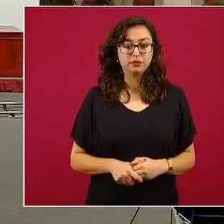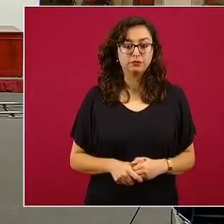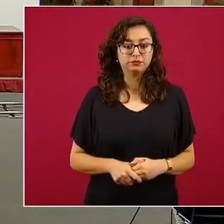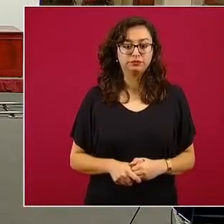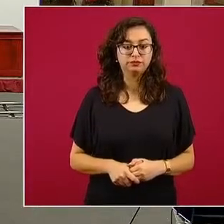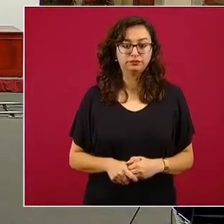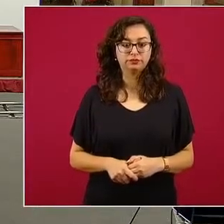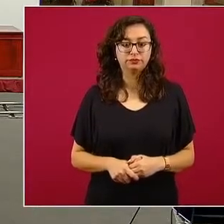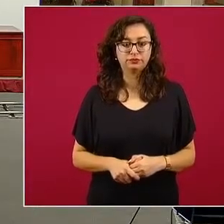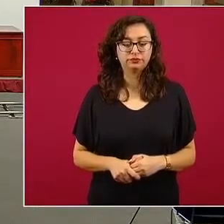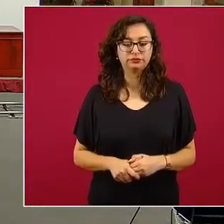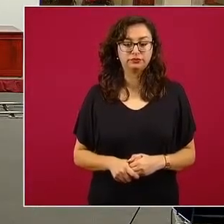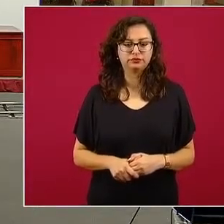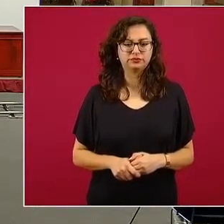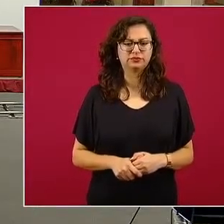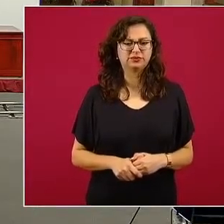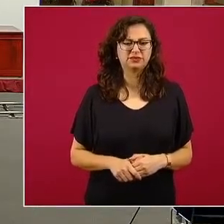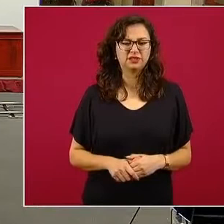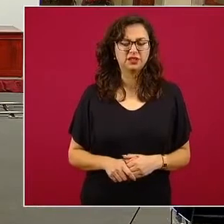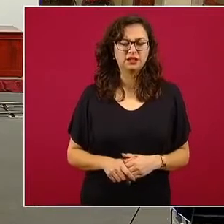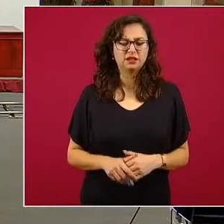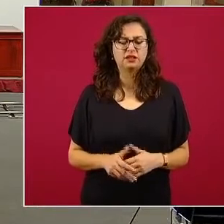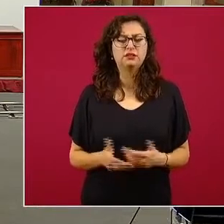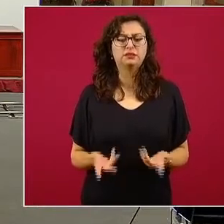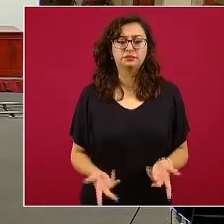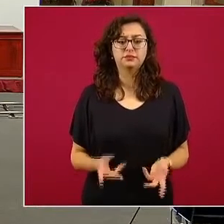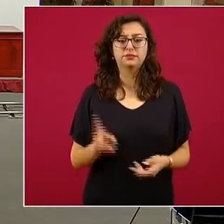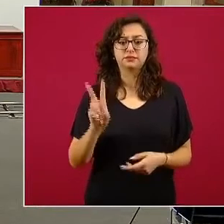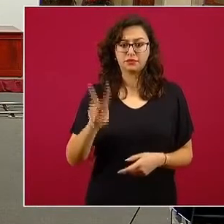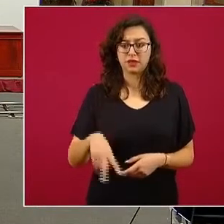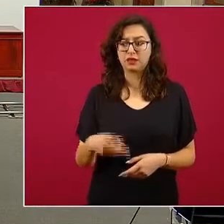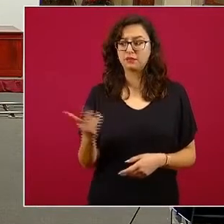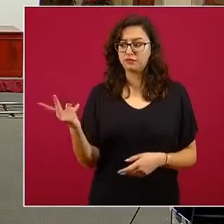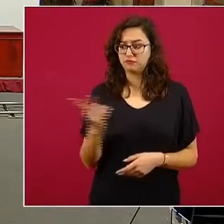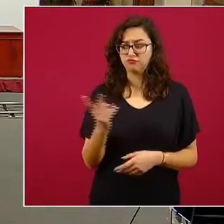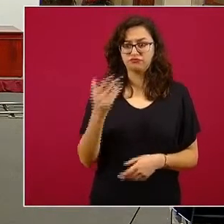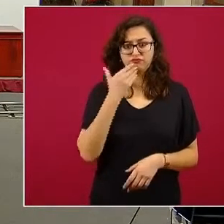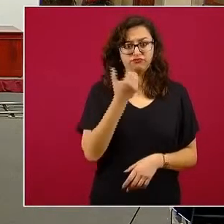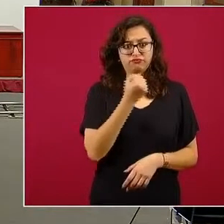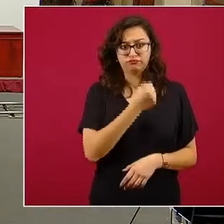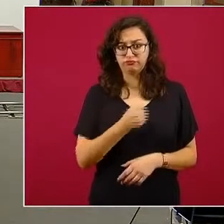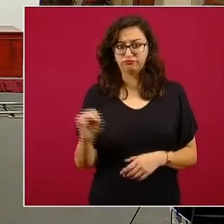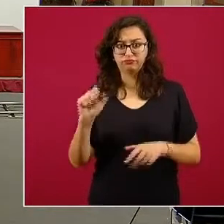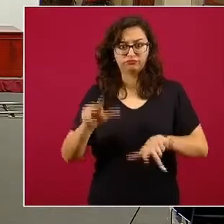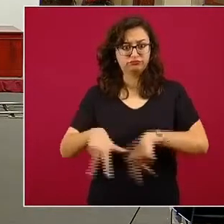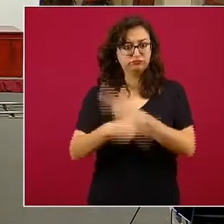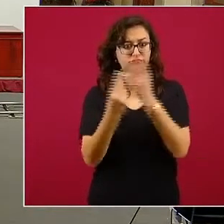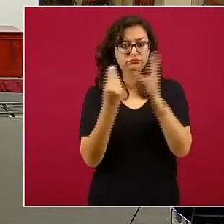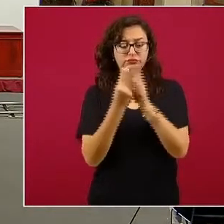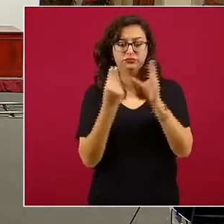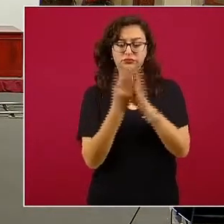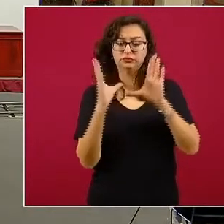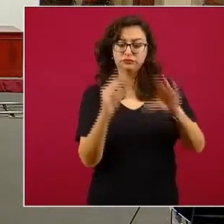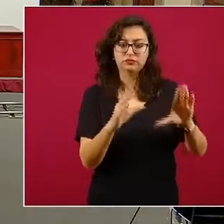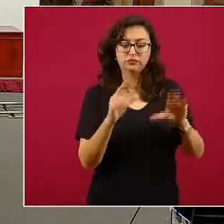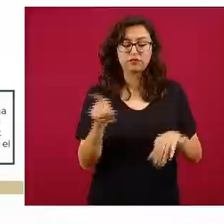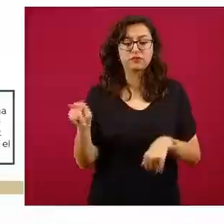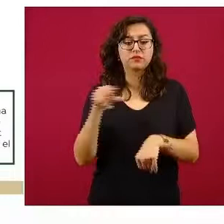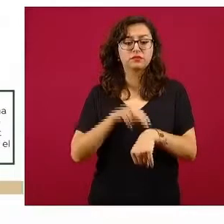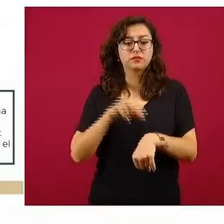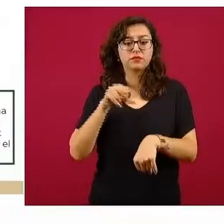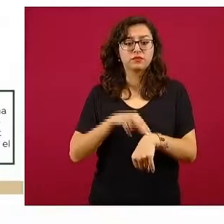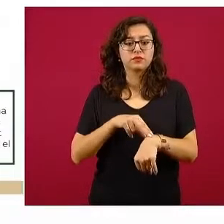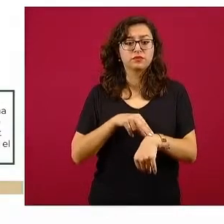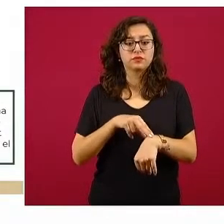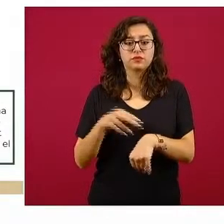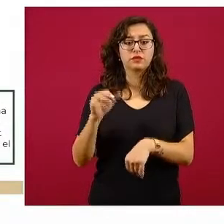Reconocemos y agradecemos a nuestros líderes especialistas en la telementoría, a la doctora y amiga Alexa de la Torre, que aparte es la directora general